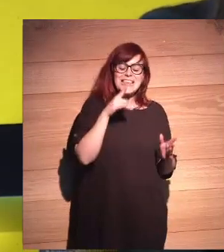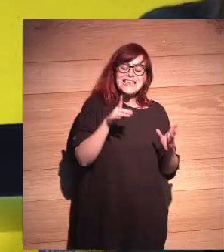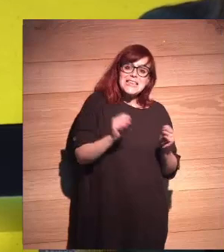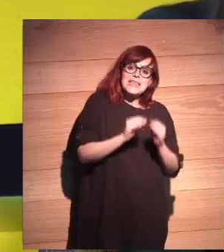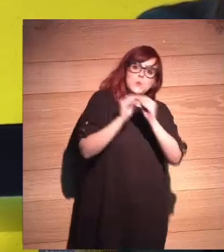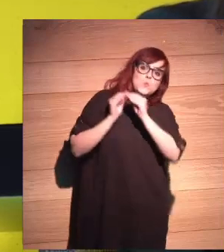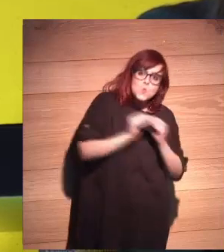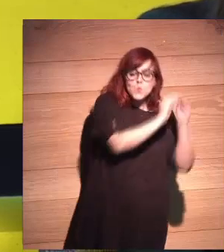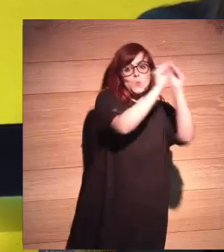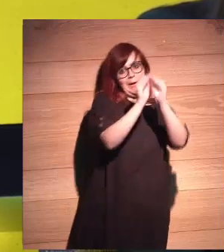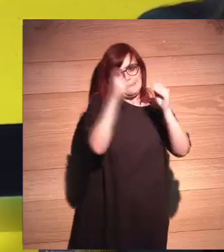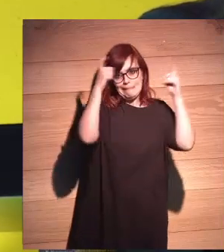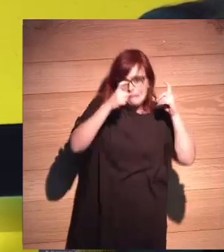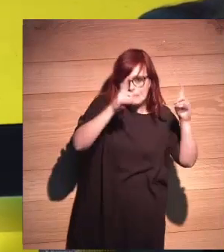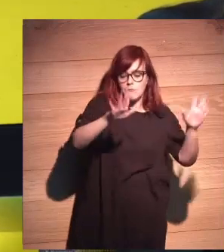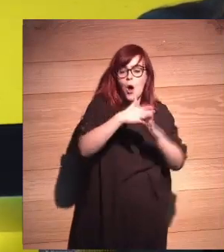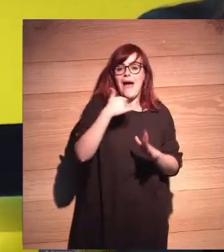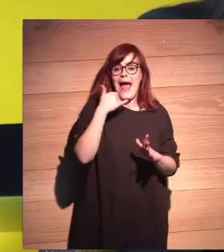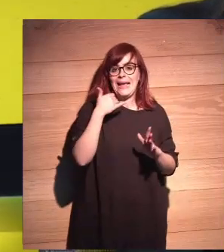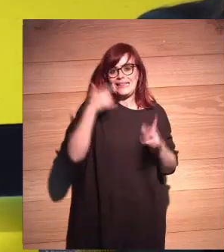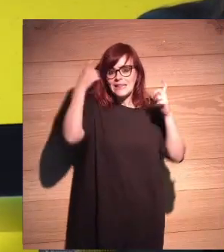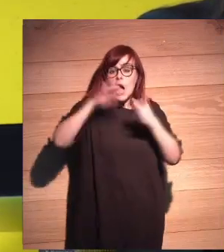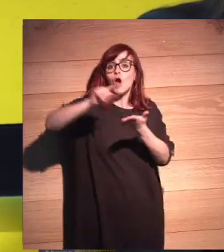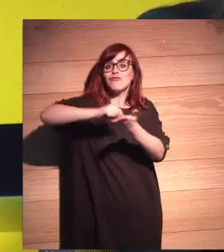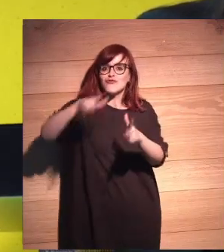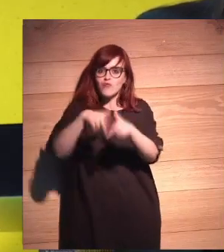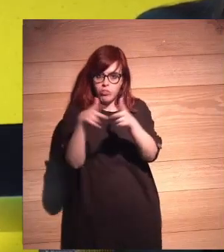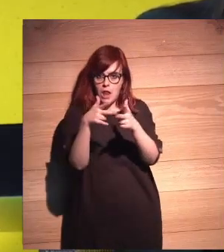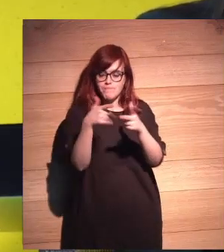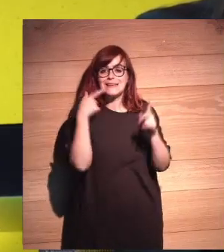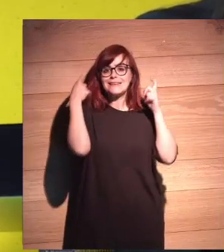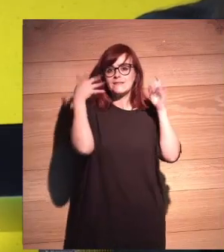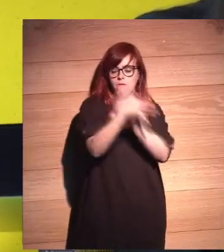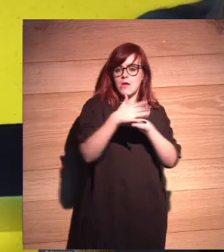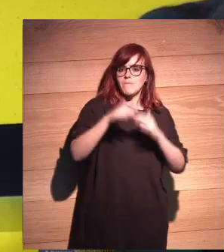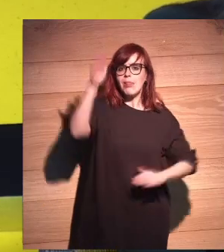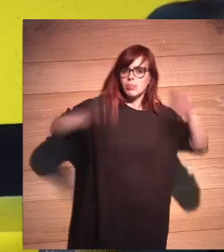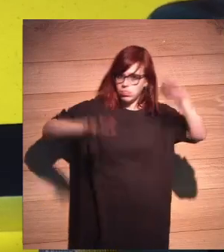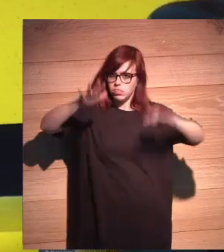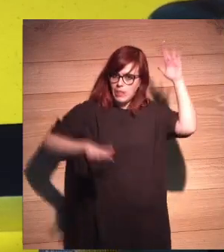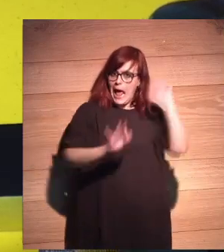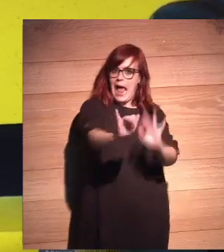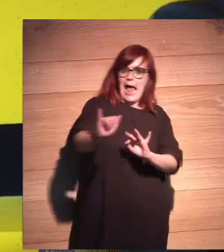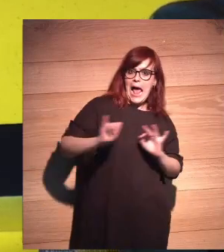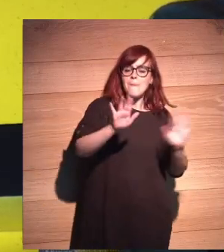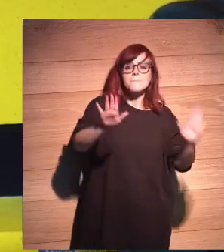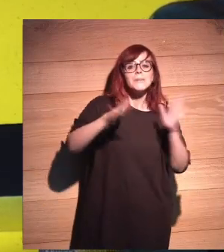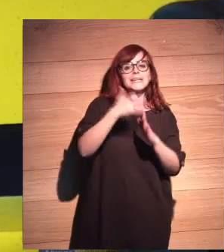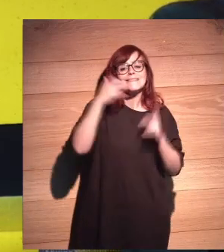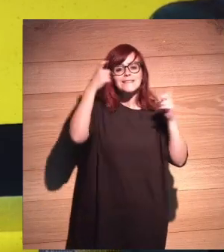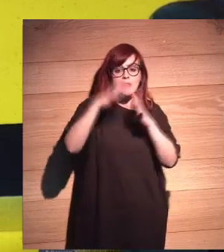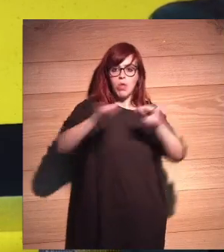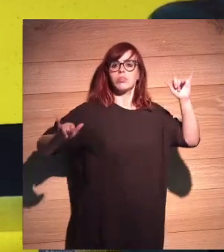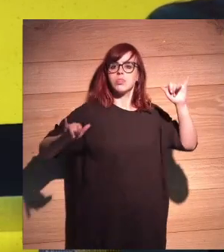para el derecho, y para ese contrato social que comentaba Juan, que tendremos que empezar a abordar, ¿no? Porque de alguna manera, si